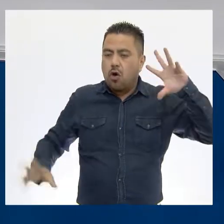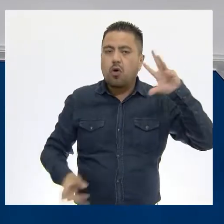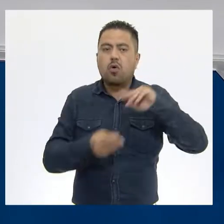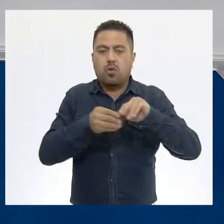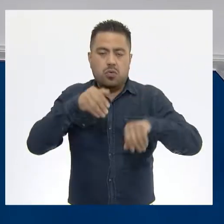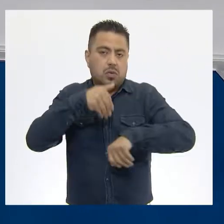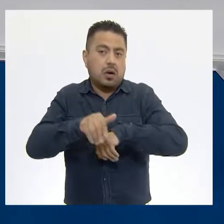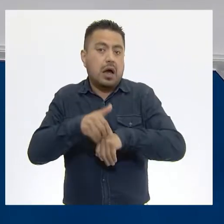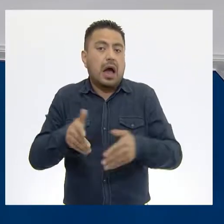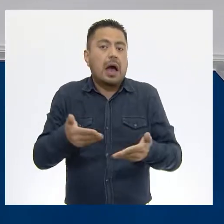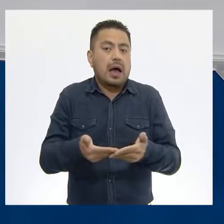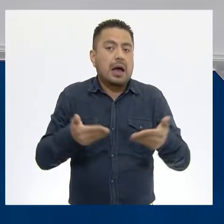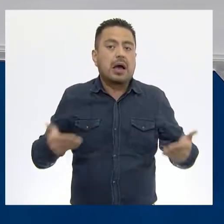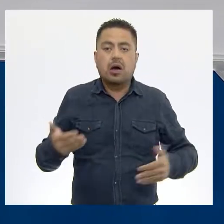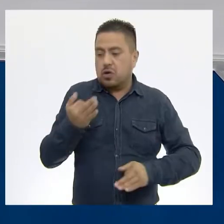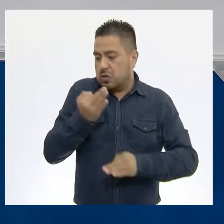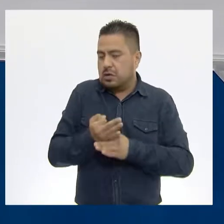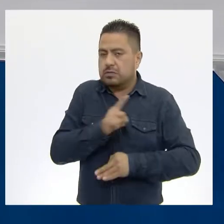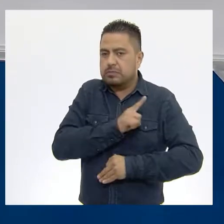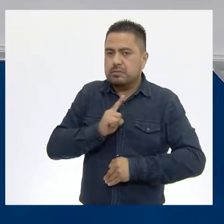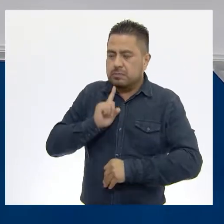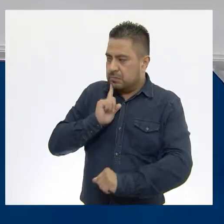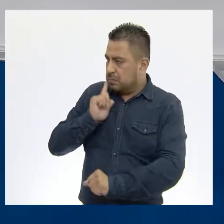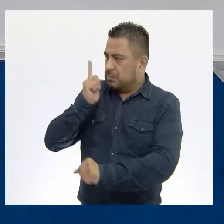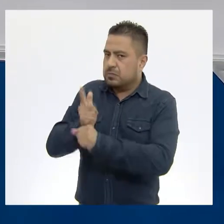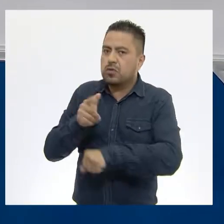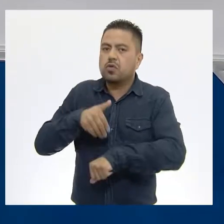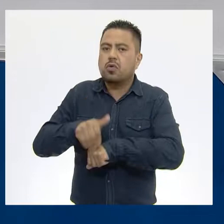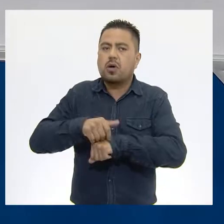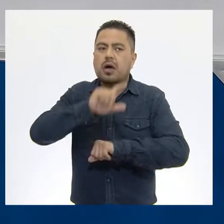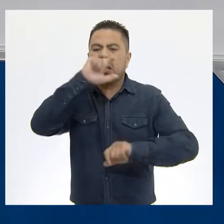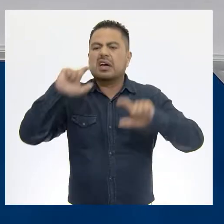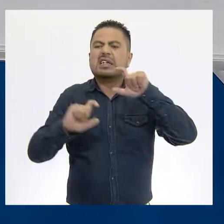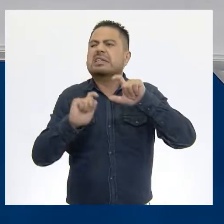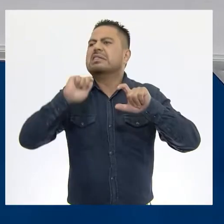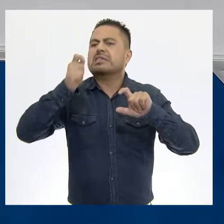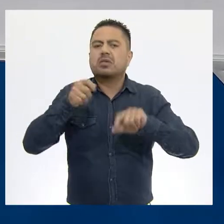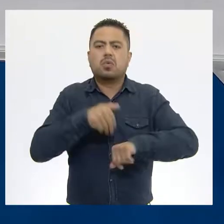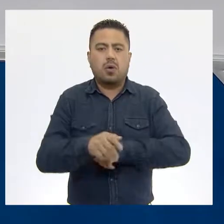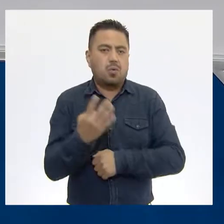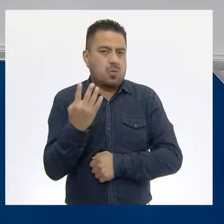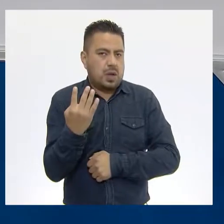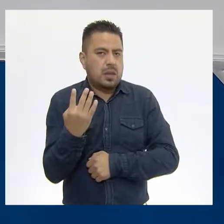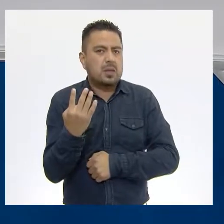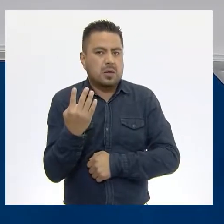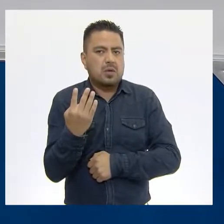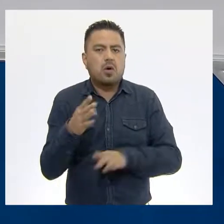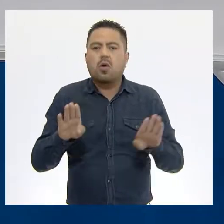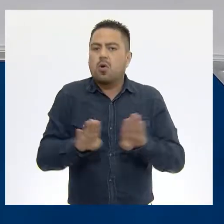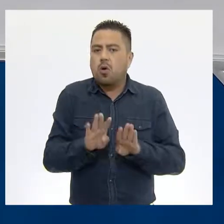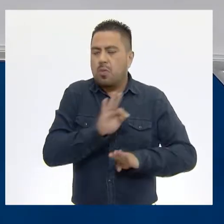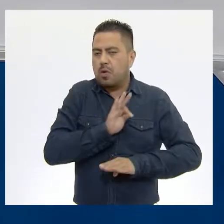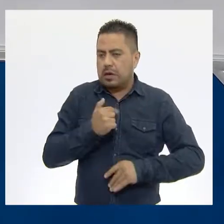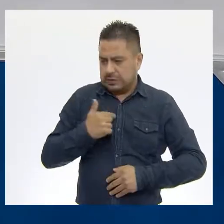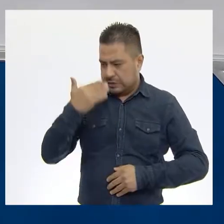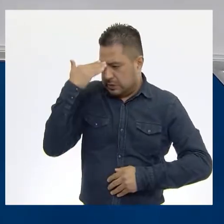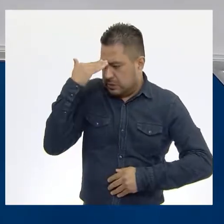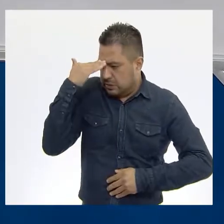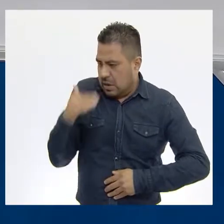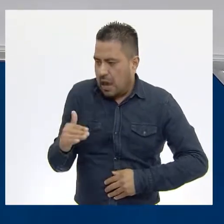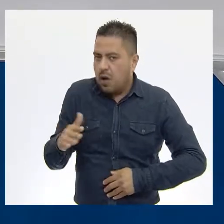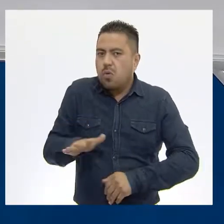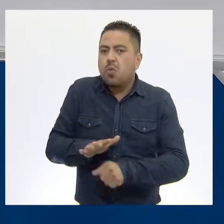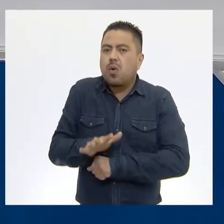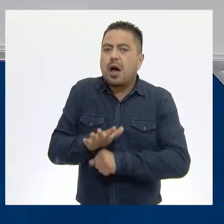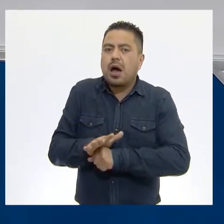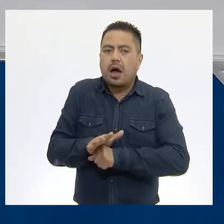Sí. Entonces, debemos de fijarnos en nuestro denominador, que es 4. 4. ¿Cómo podríamos saber cuál